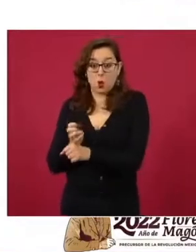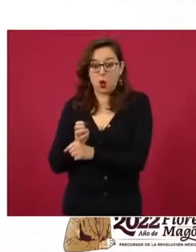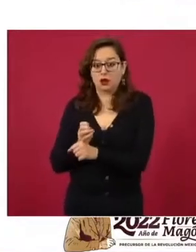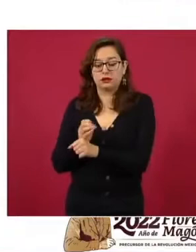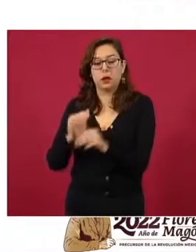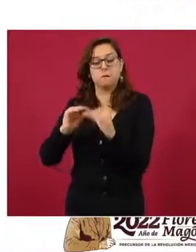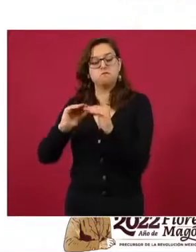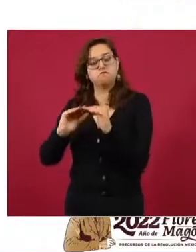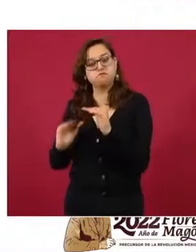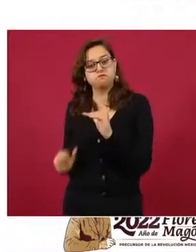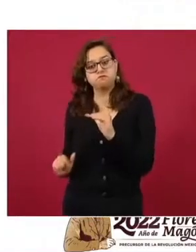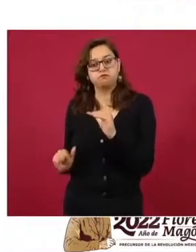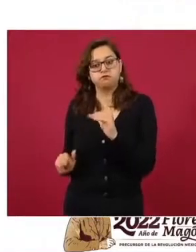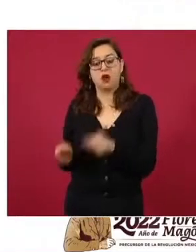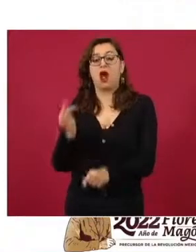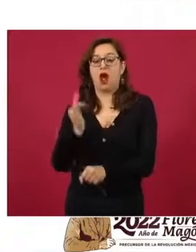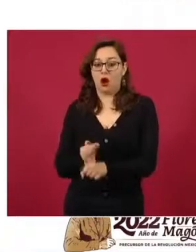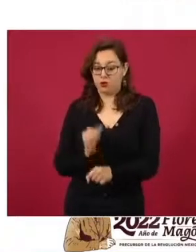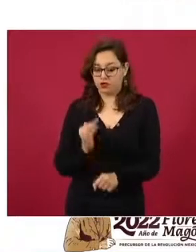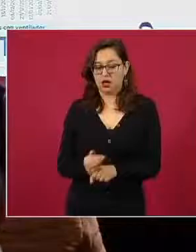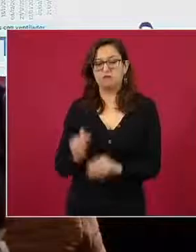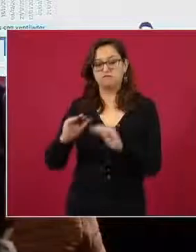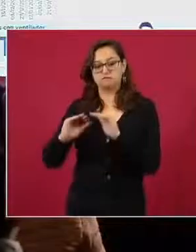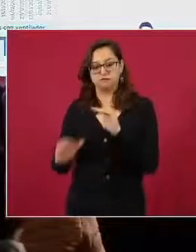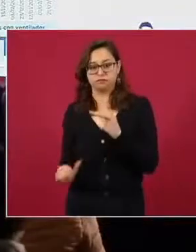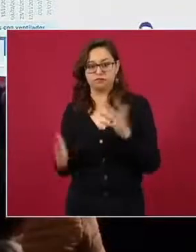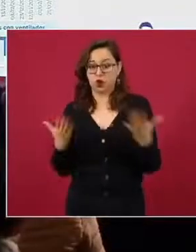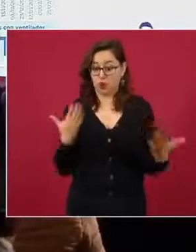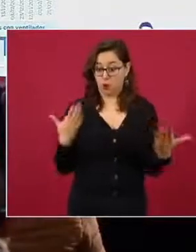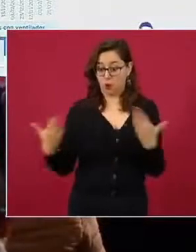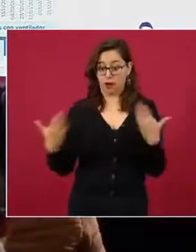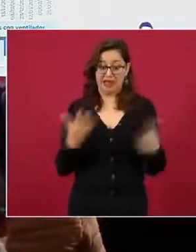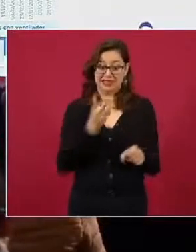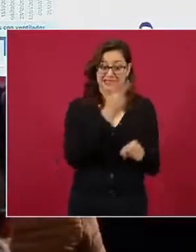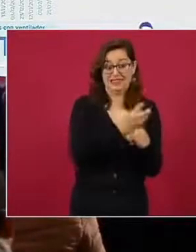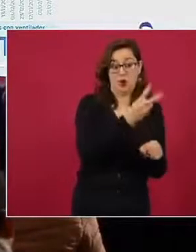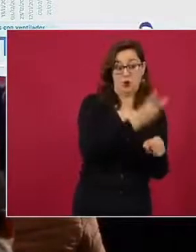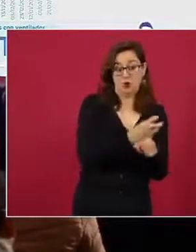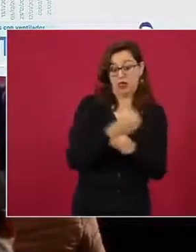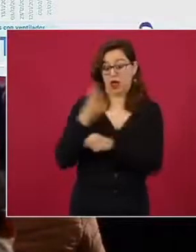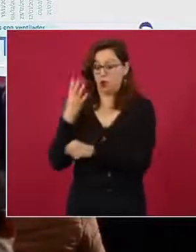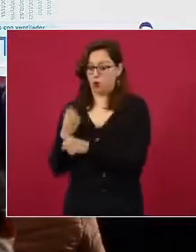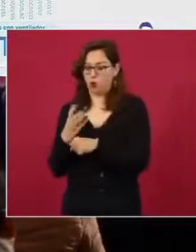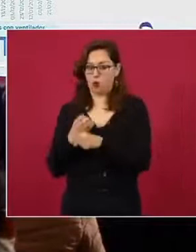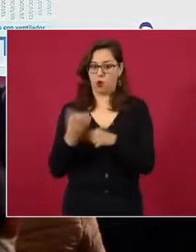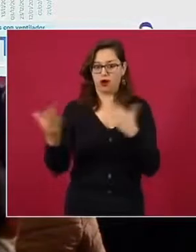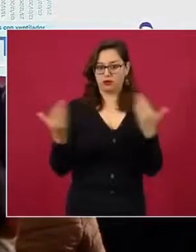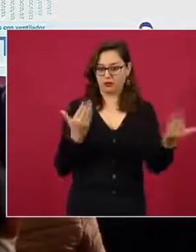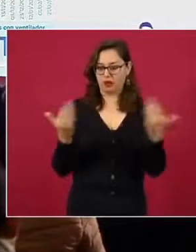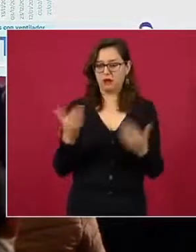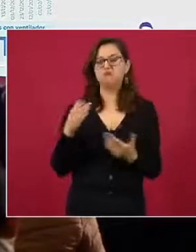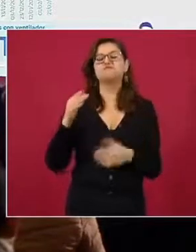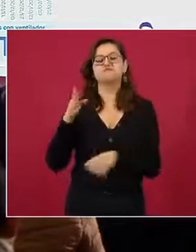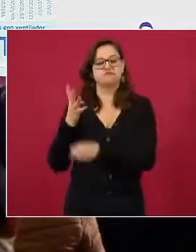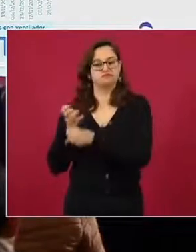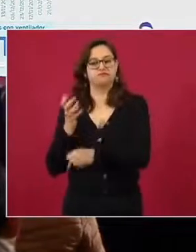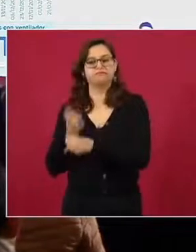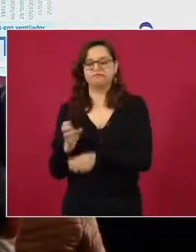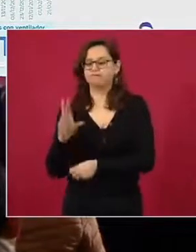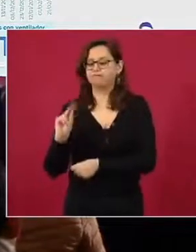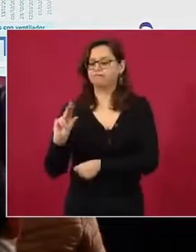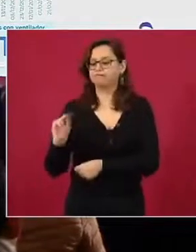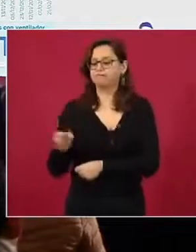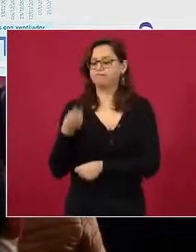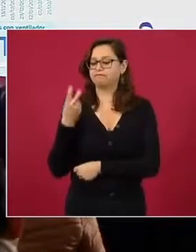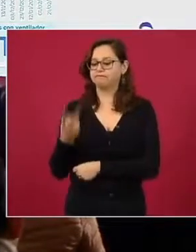y tenemos una reducción o una comparación de 82 por ciento con respecto a la punto máximo de la epidemia,